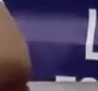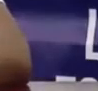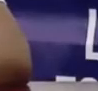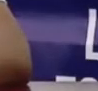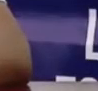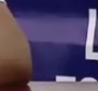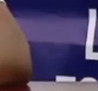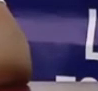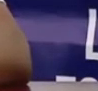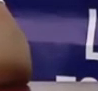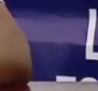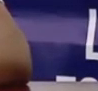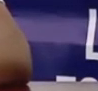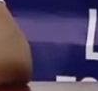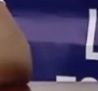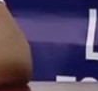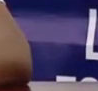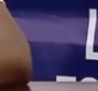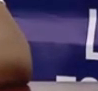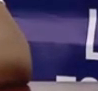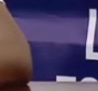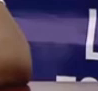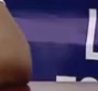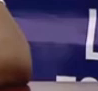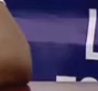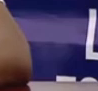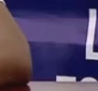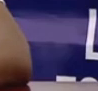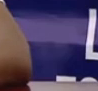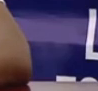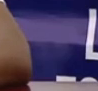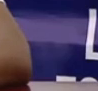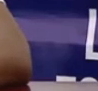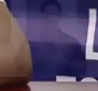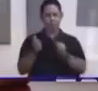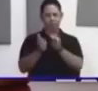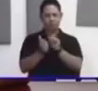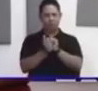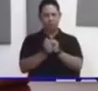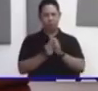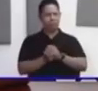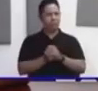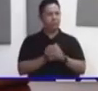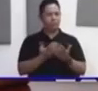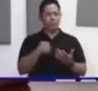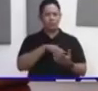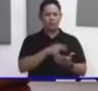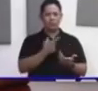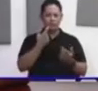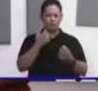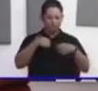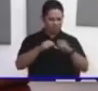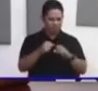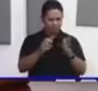Bueno, seguimos en nuestro programa, en este programa, tu programa, El Gobernador de Tu Lado, en donde tratamos siempre